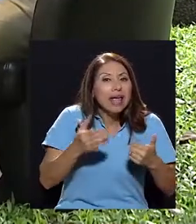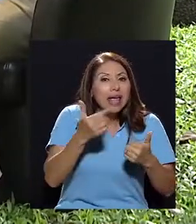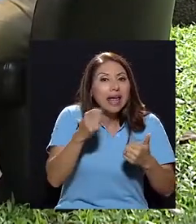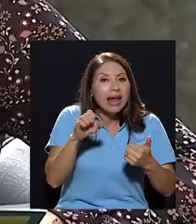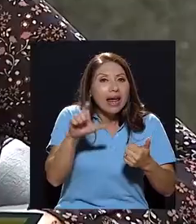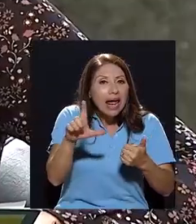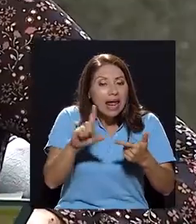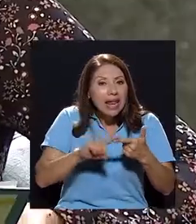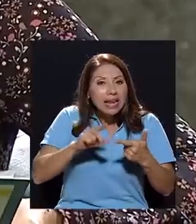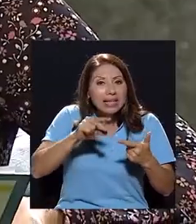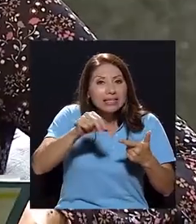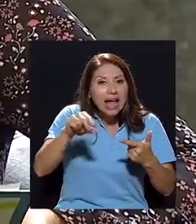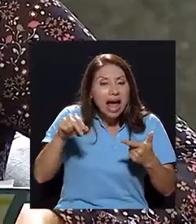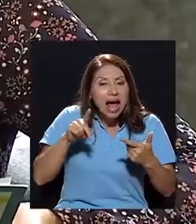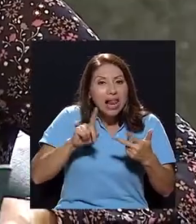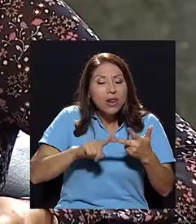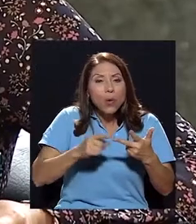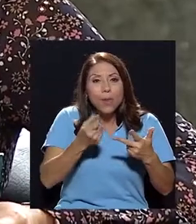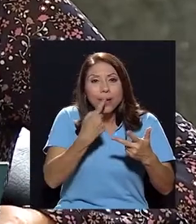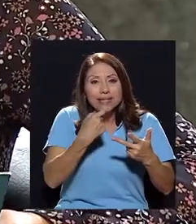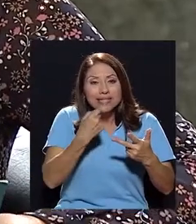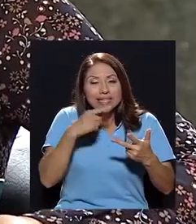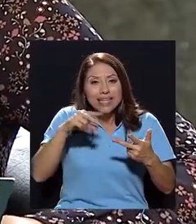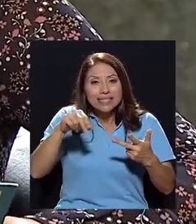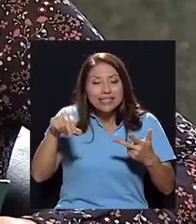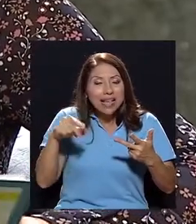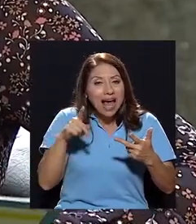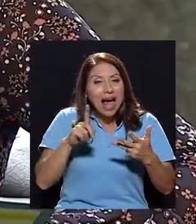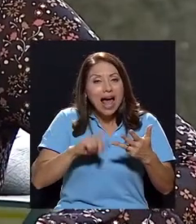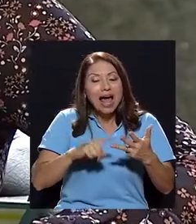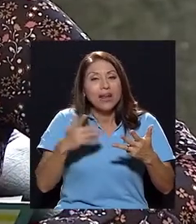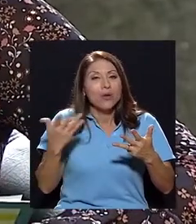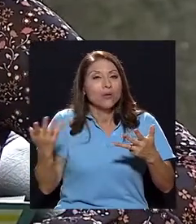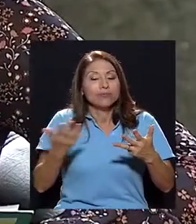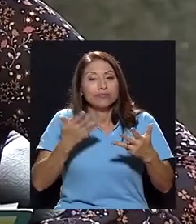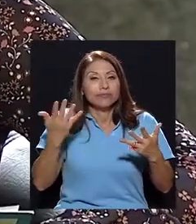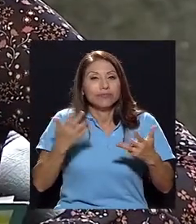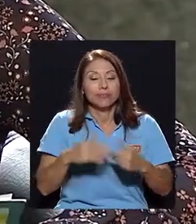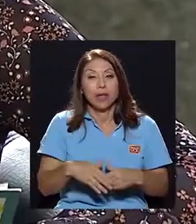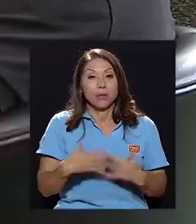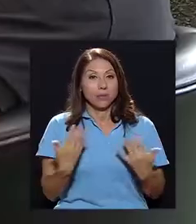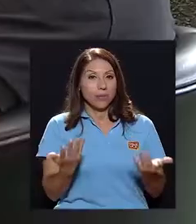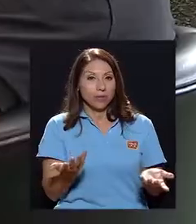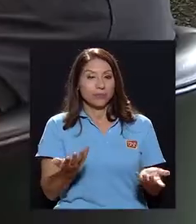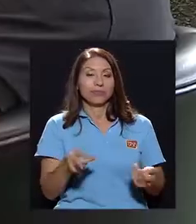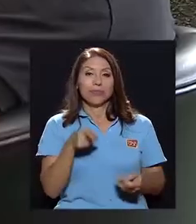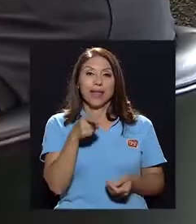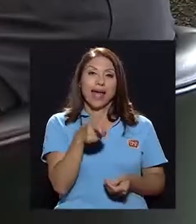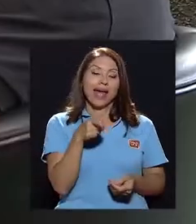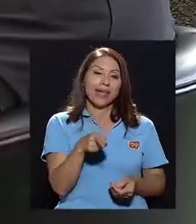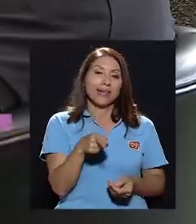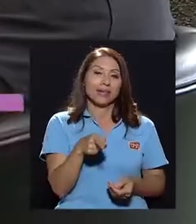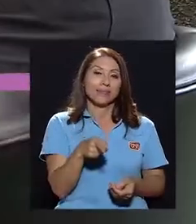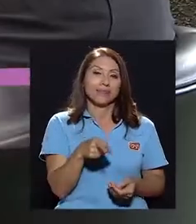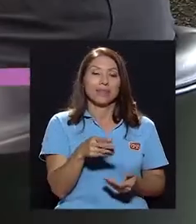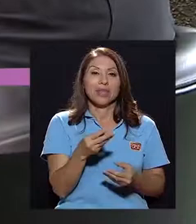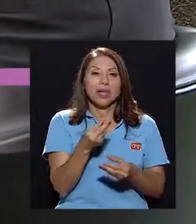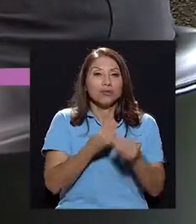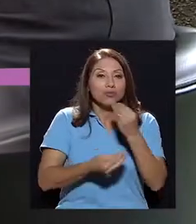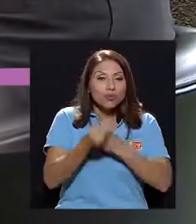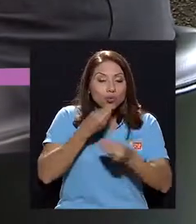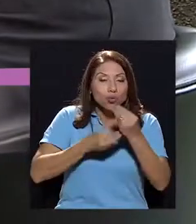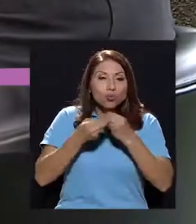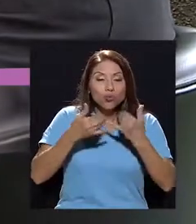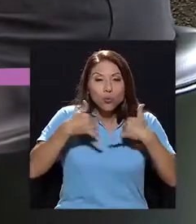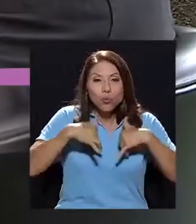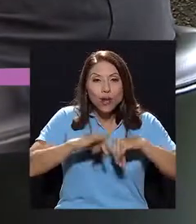la sal? Uh-huh. ¿Las pastillas de sal ahora venden? Bueno, ahí en lo que son el consumo